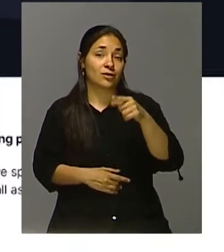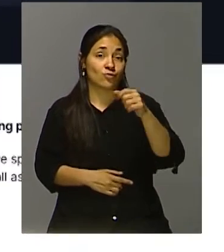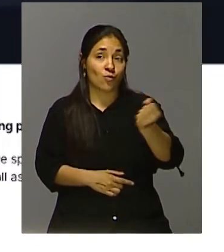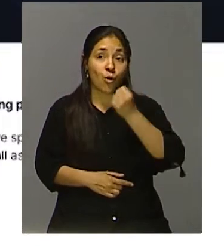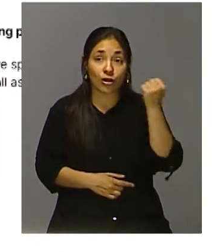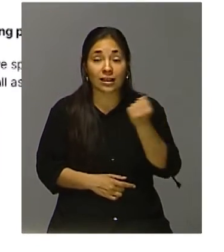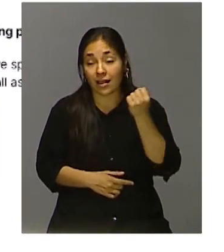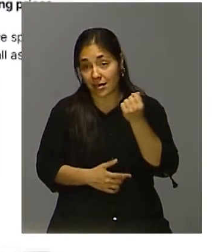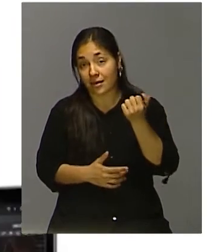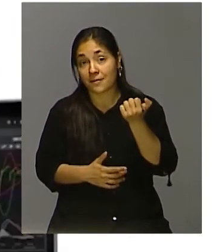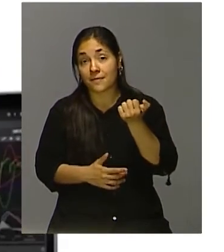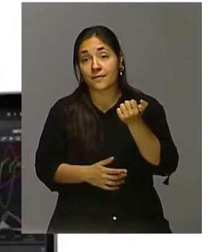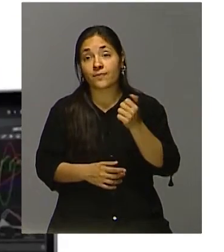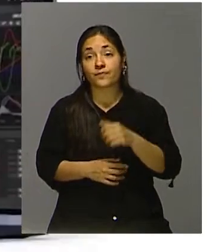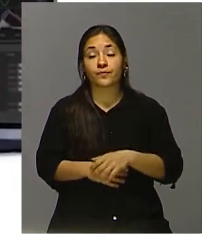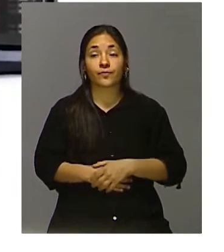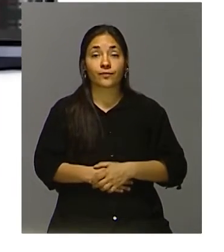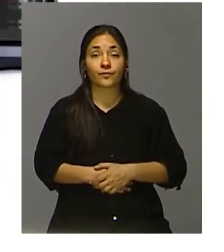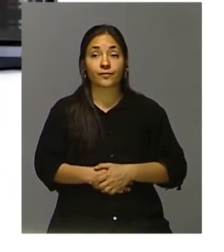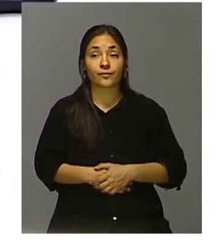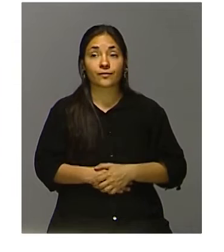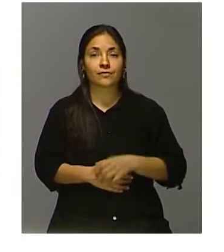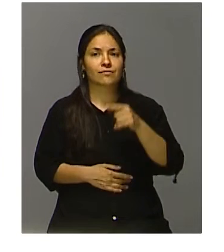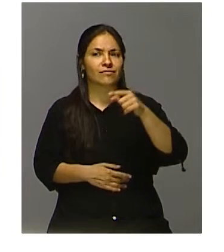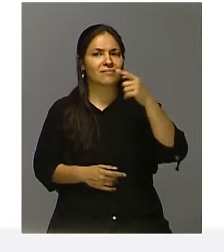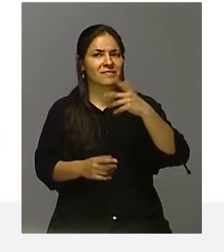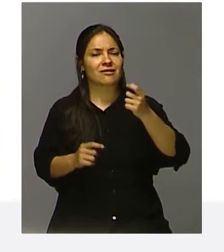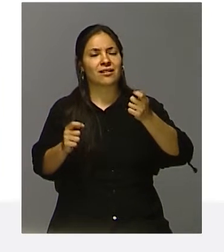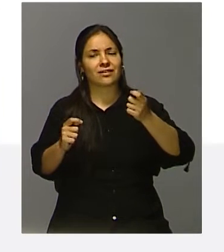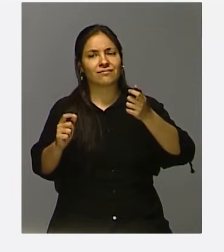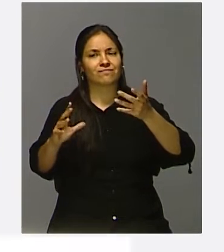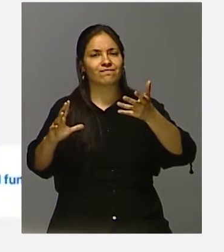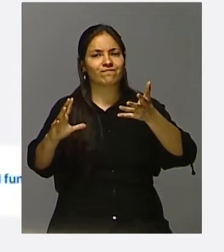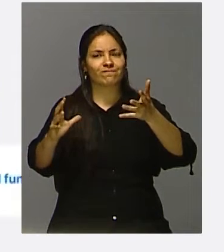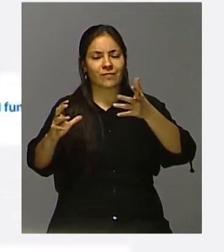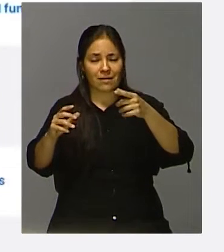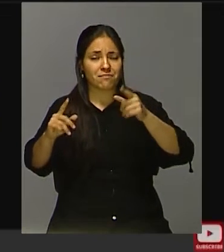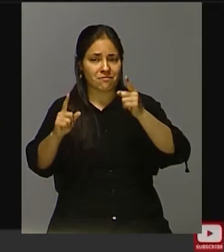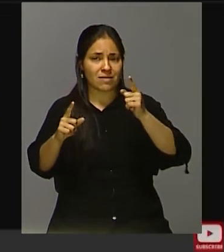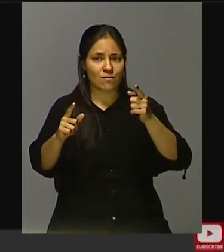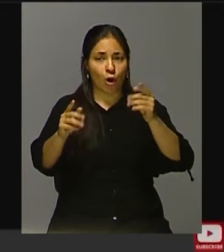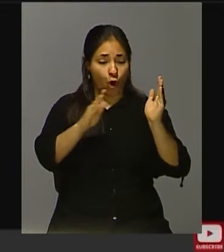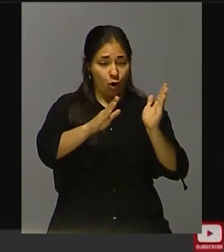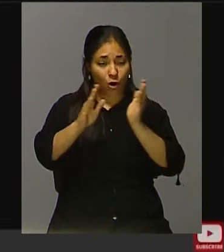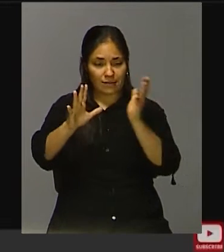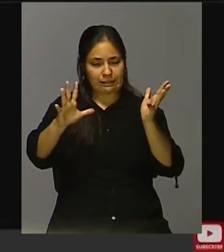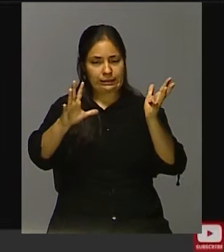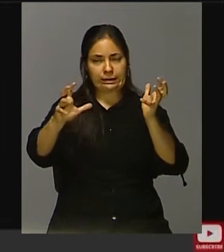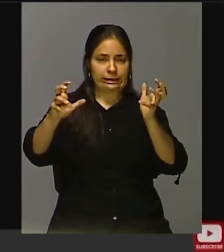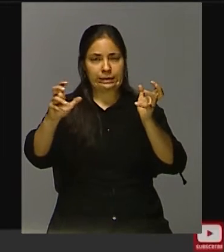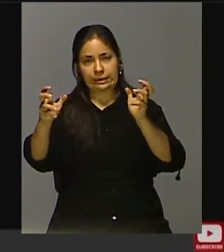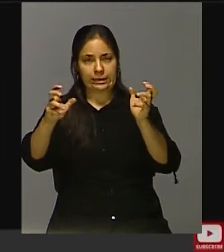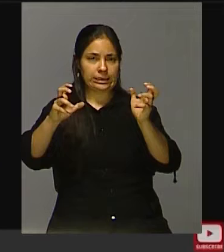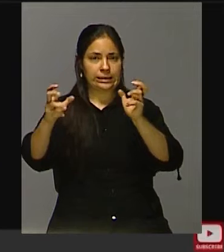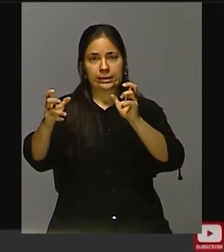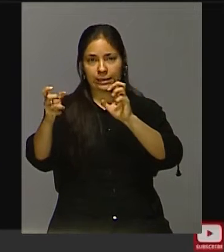o no. Entonces ahí se genera una distorsión que termina cambiando el eje central de lo que sería